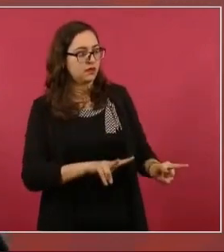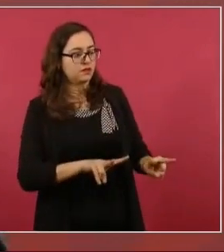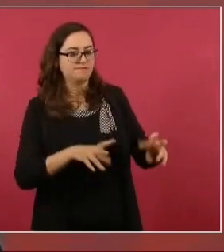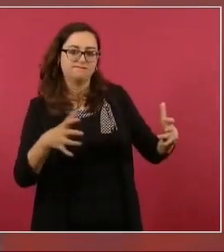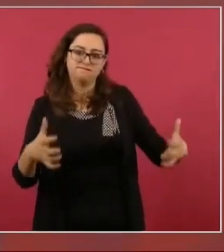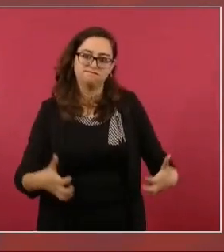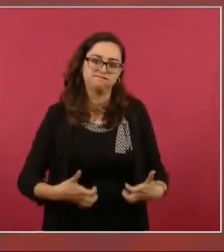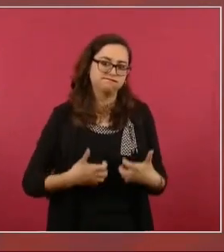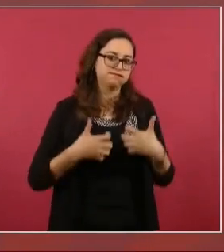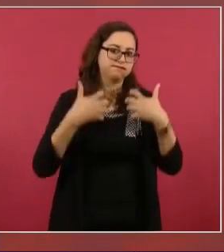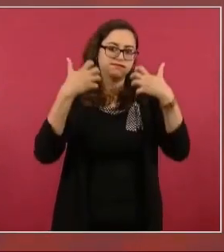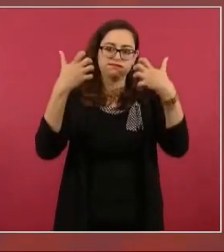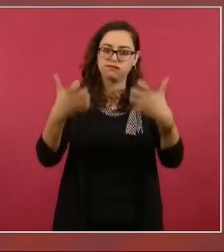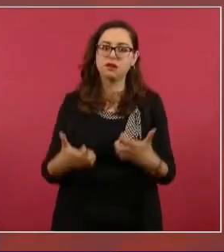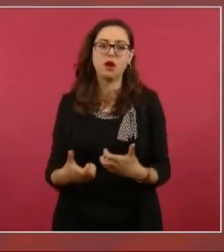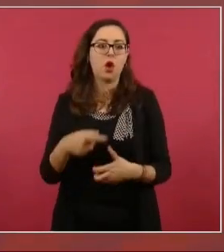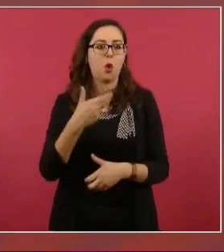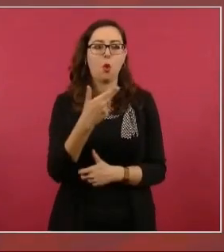Huerta,